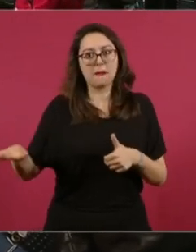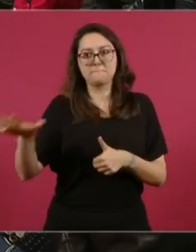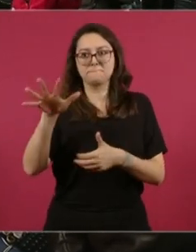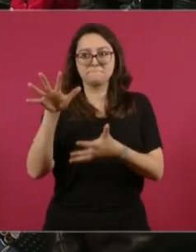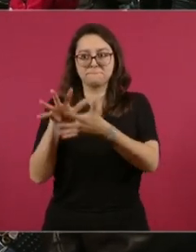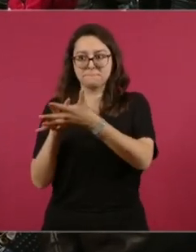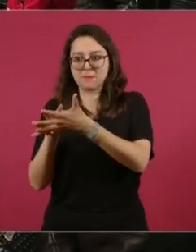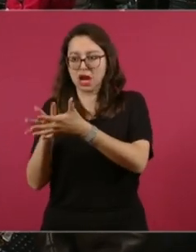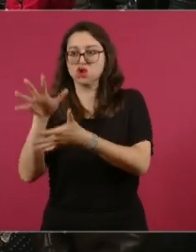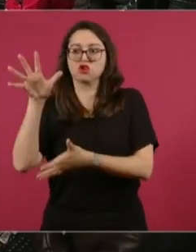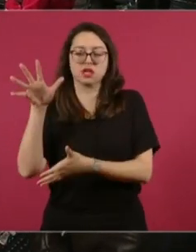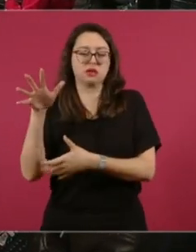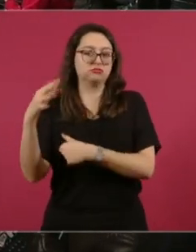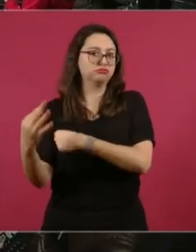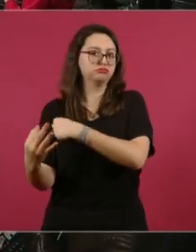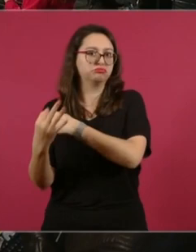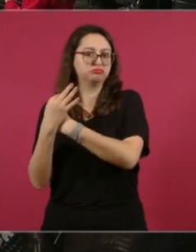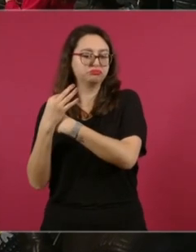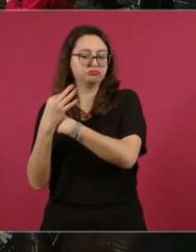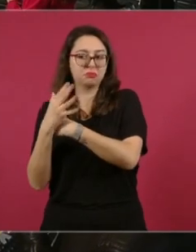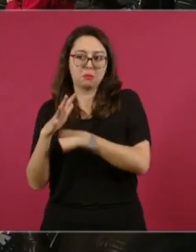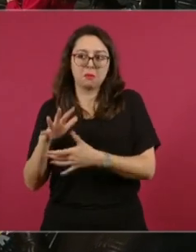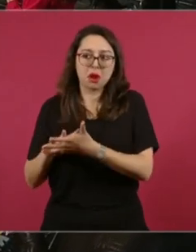a someter, ¿no?